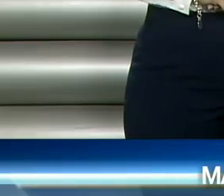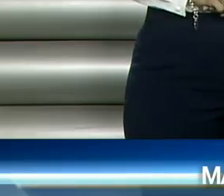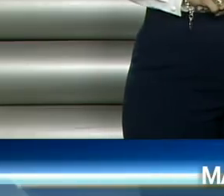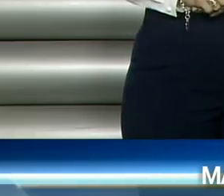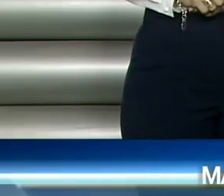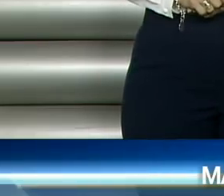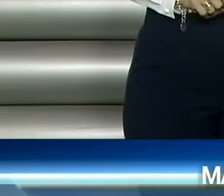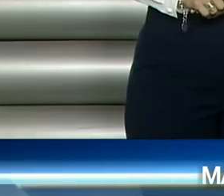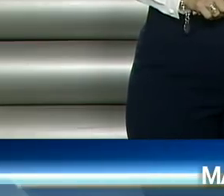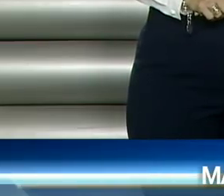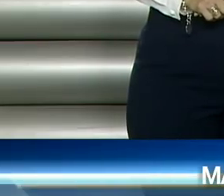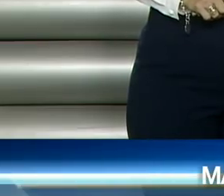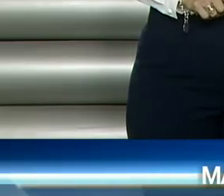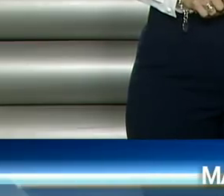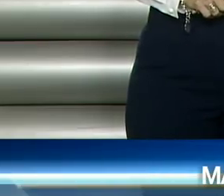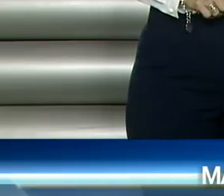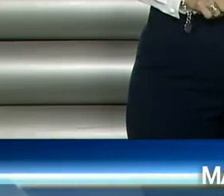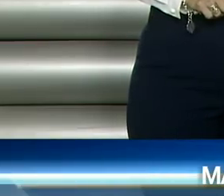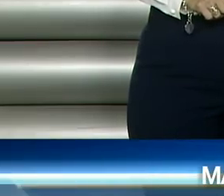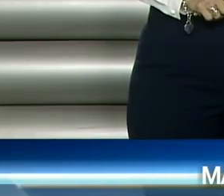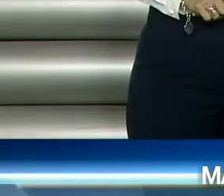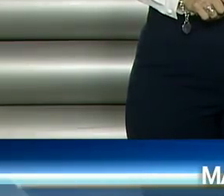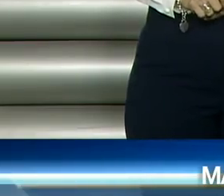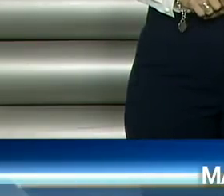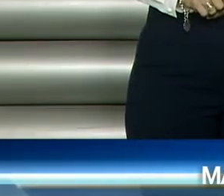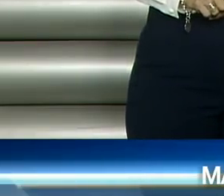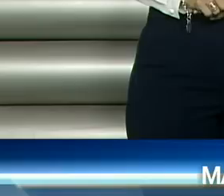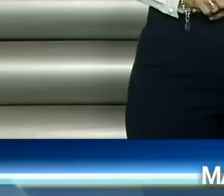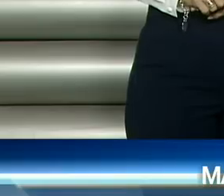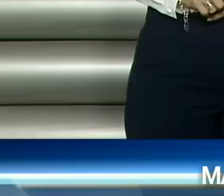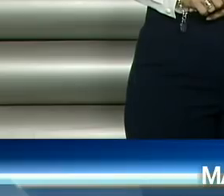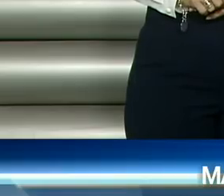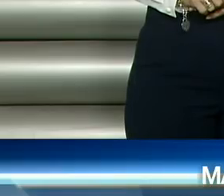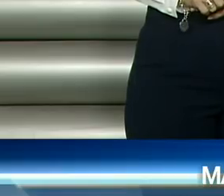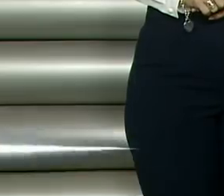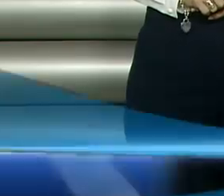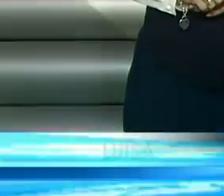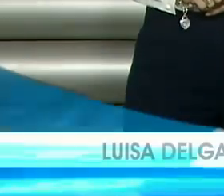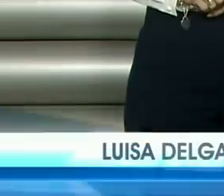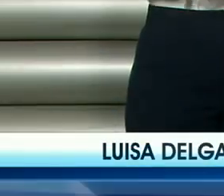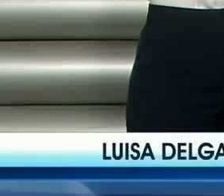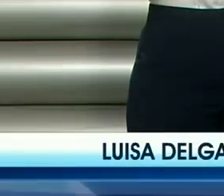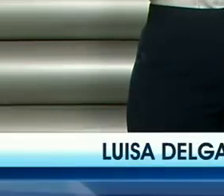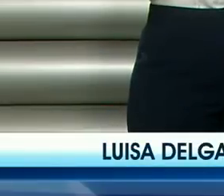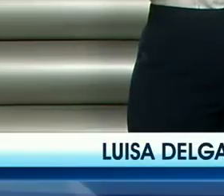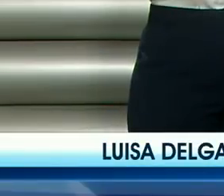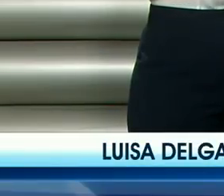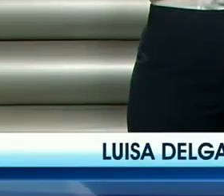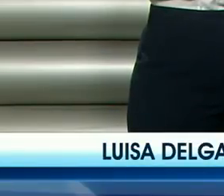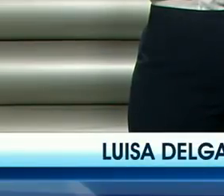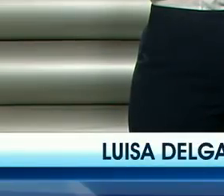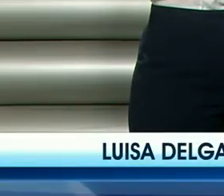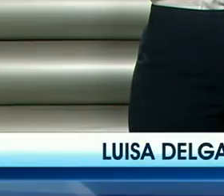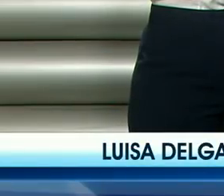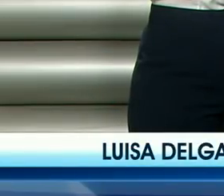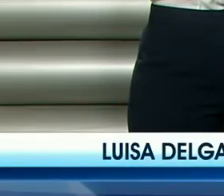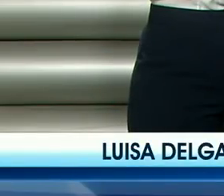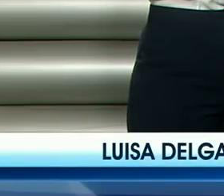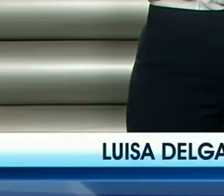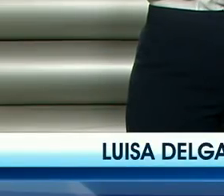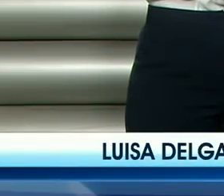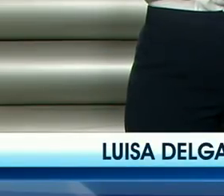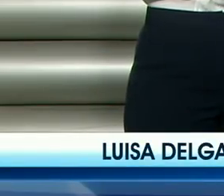Lo propio, mi querida Adriana, amables televidentes, dando gracias a Dios por la bendición de este nuevo día y de poder llegar como cada mañana junto